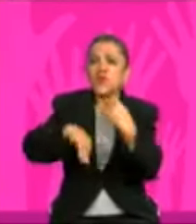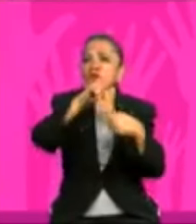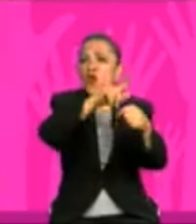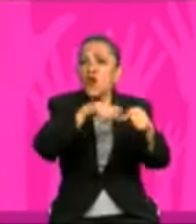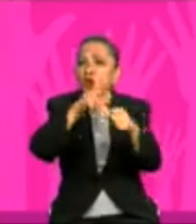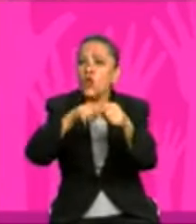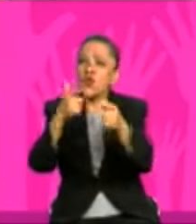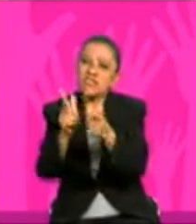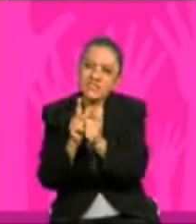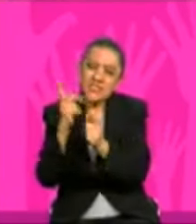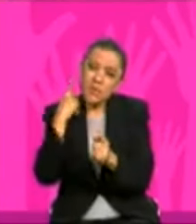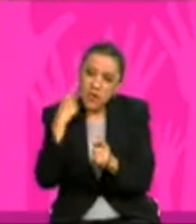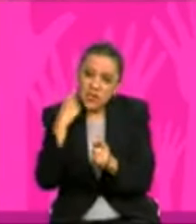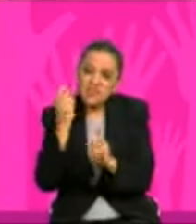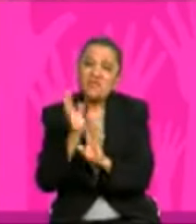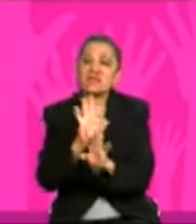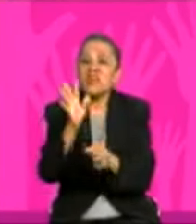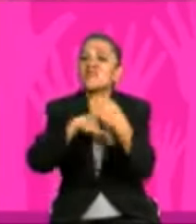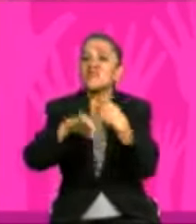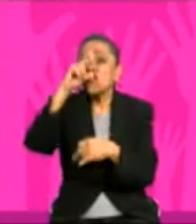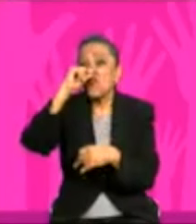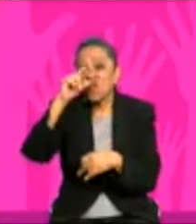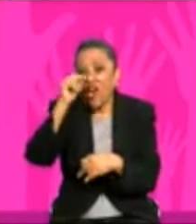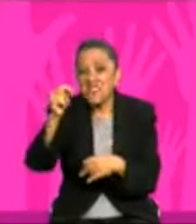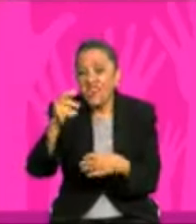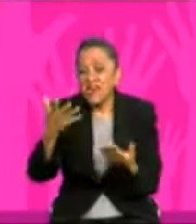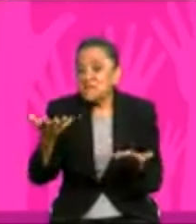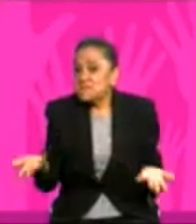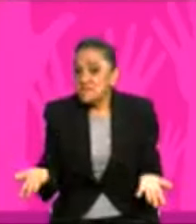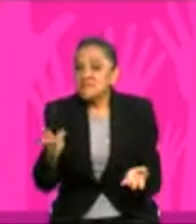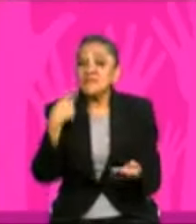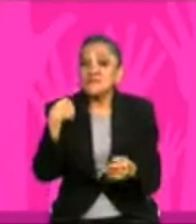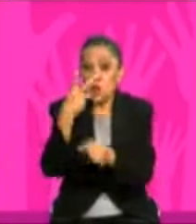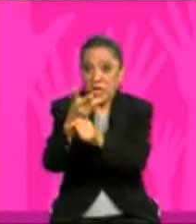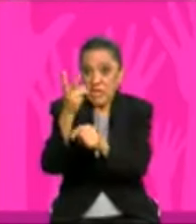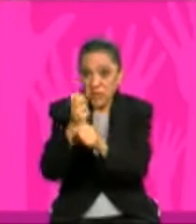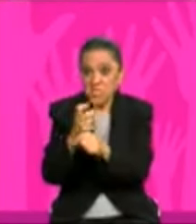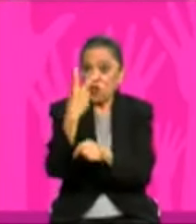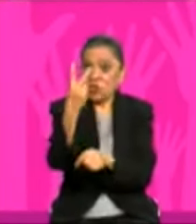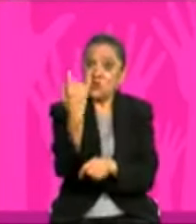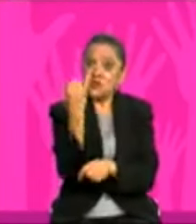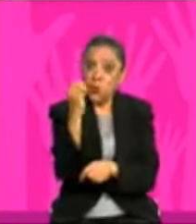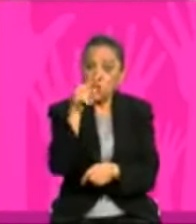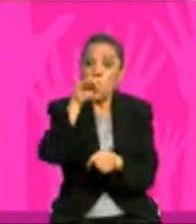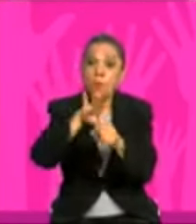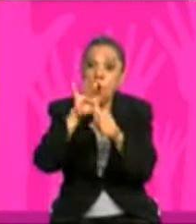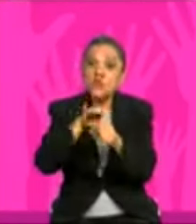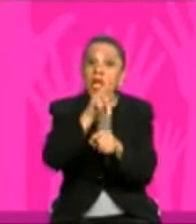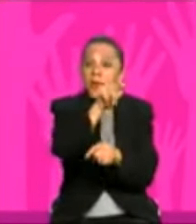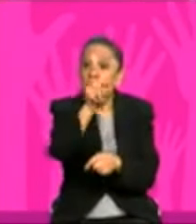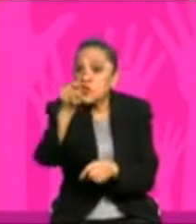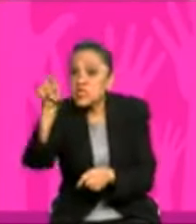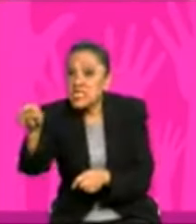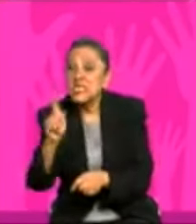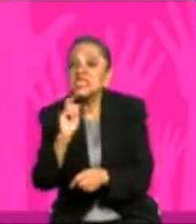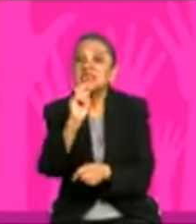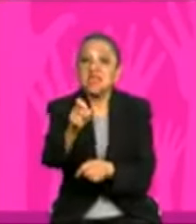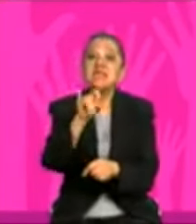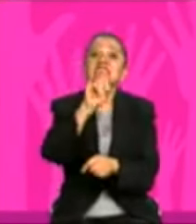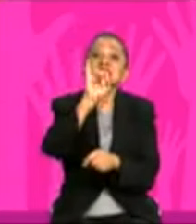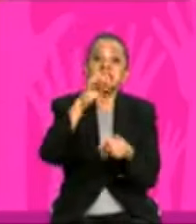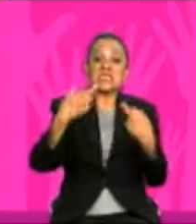decepcionado. Te invito a que este 2 de junio votes por ti, por lo que sí te representa,